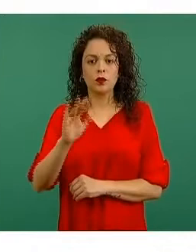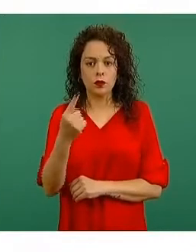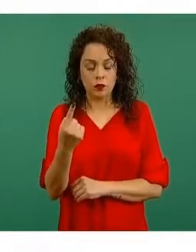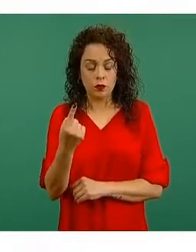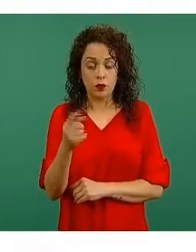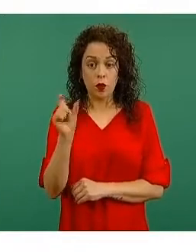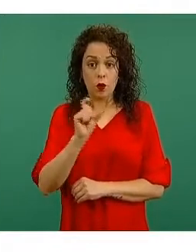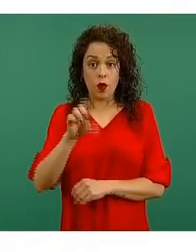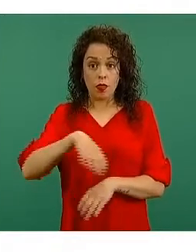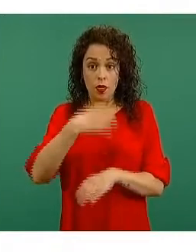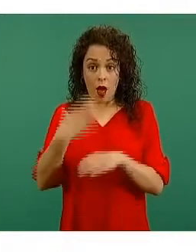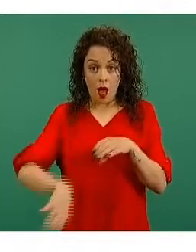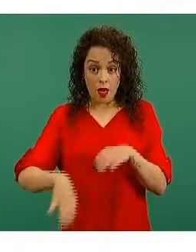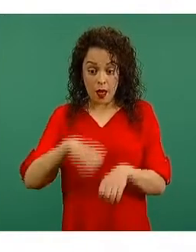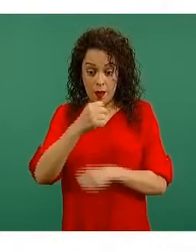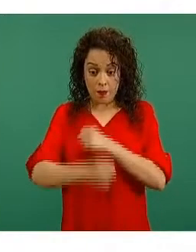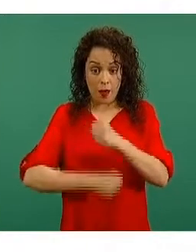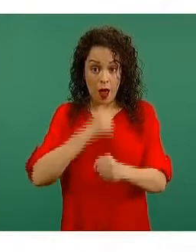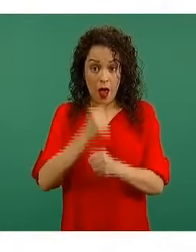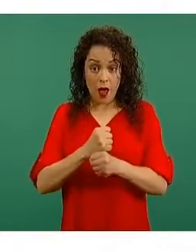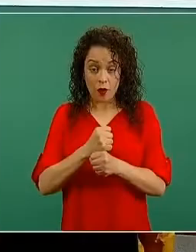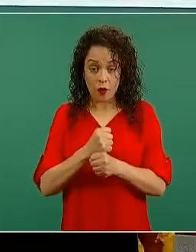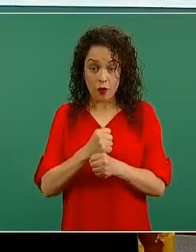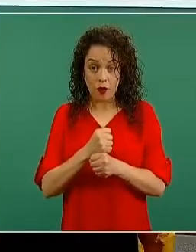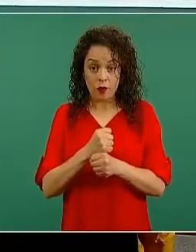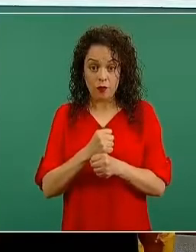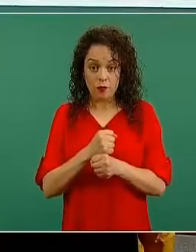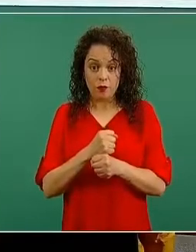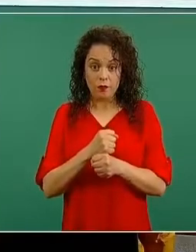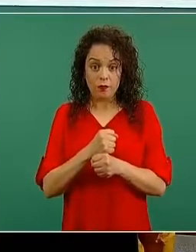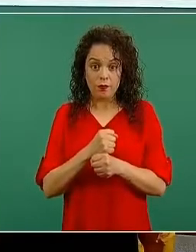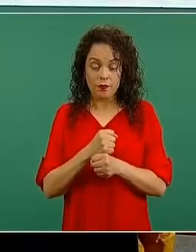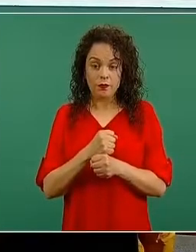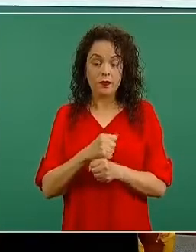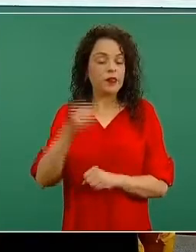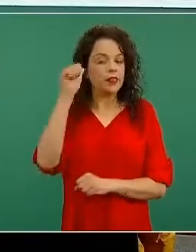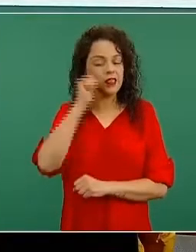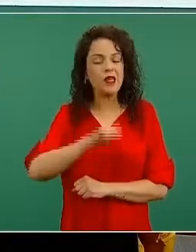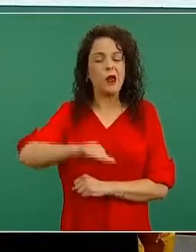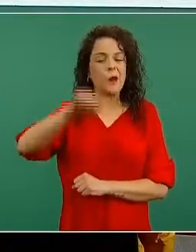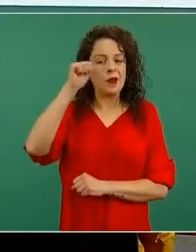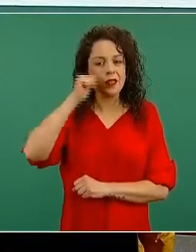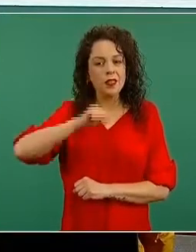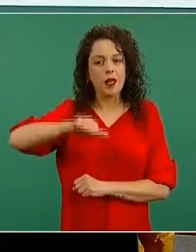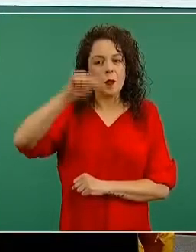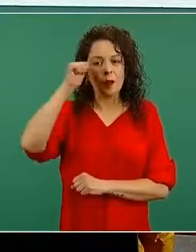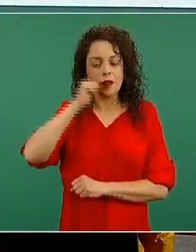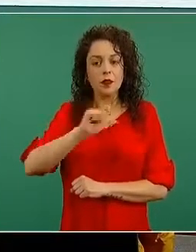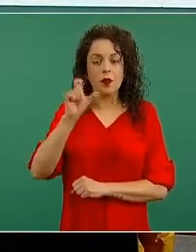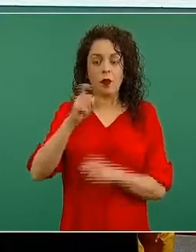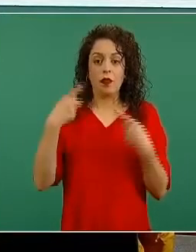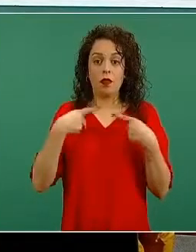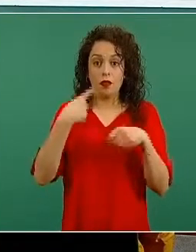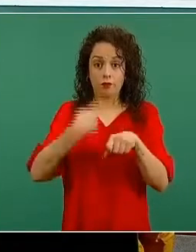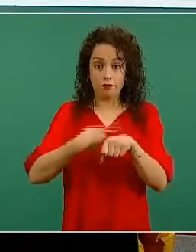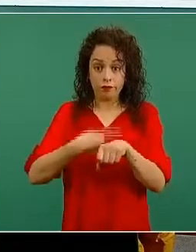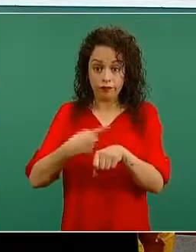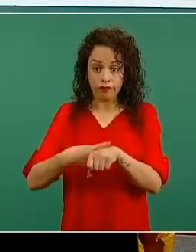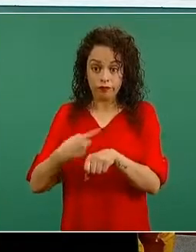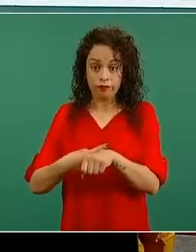cuando termina el año, siempre, para cualquier enfermedad, siempre hay un descenso en el número de